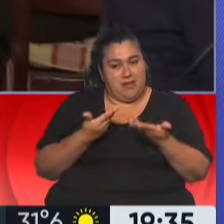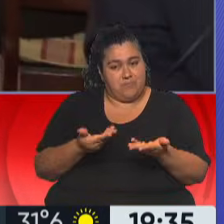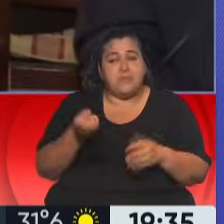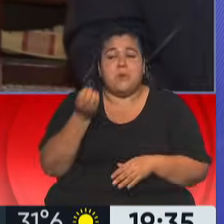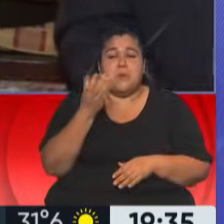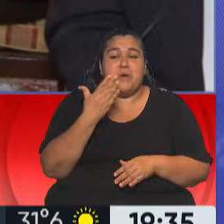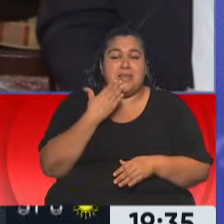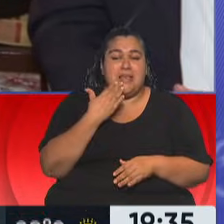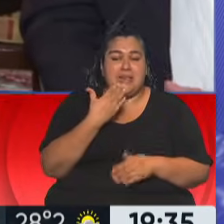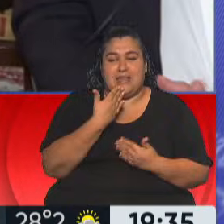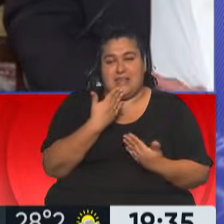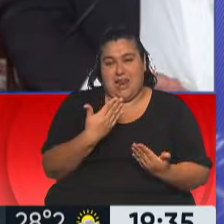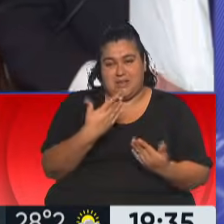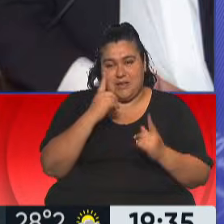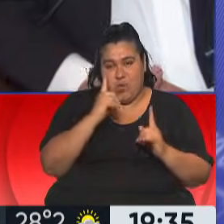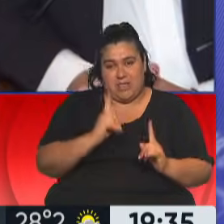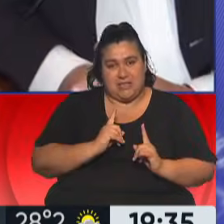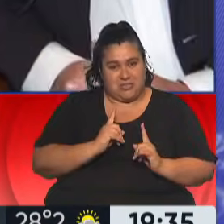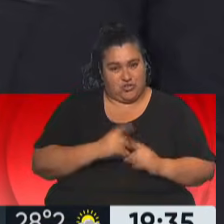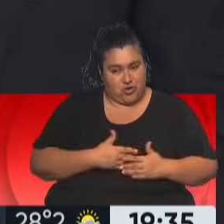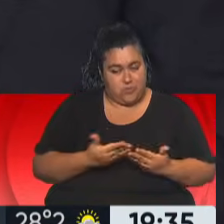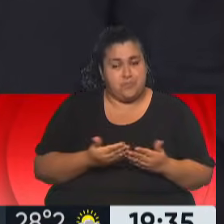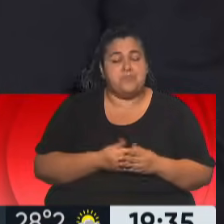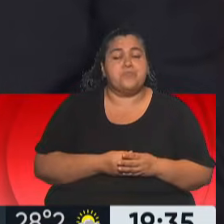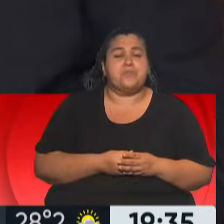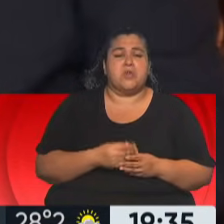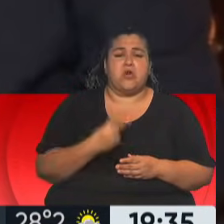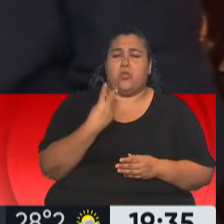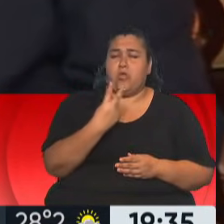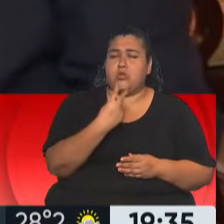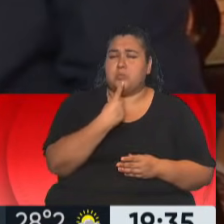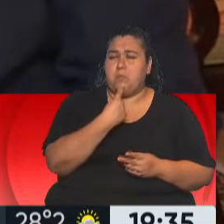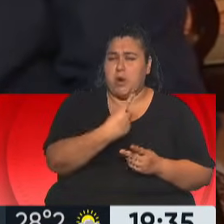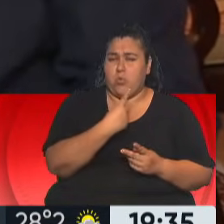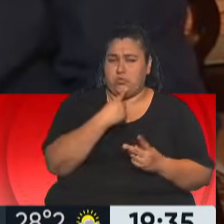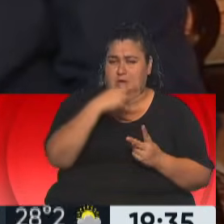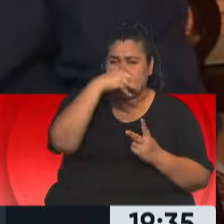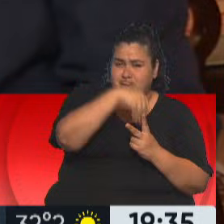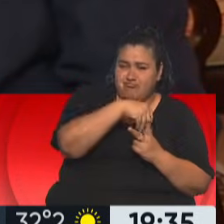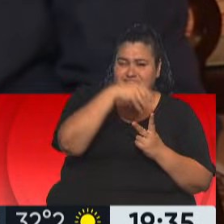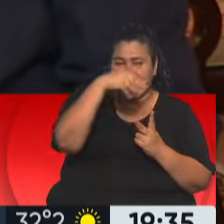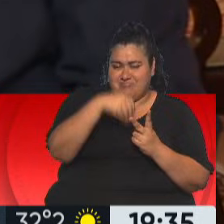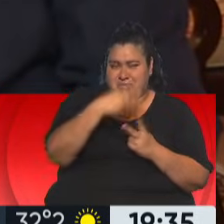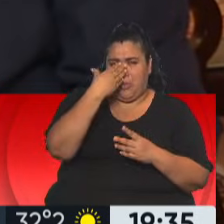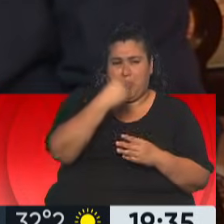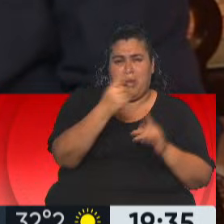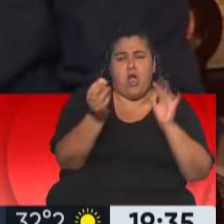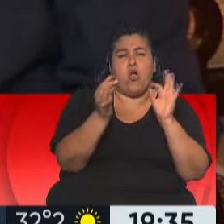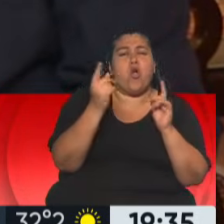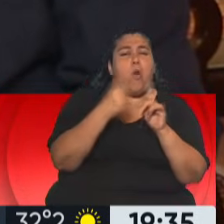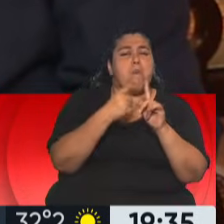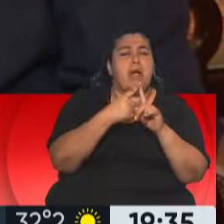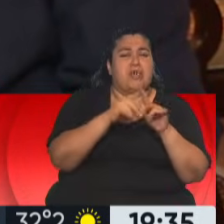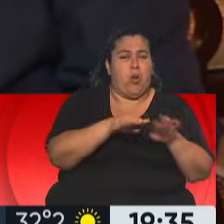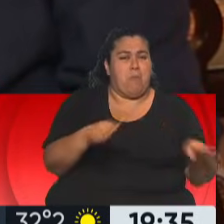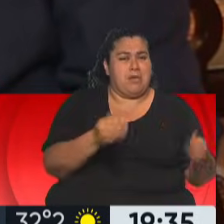tardes, gracias por atendernos. Y te voy a hacer dos preguntas en una para después ya finalmente que mis compañeros también te puedan preguntar.